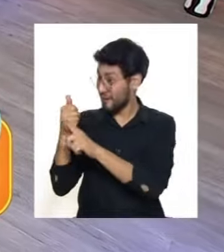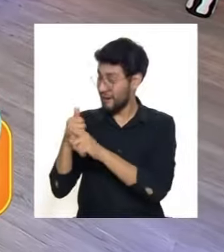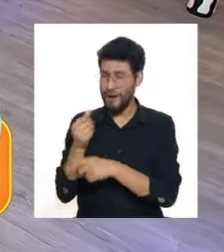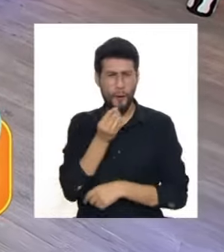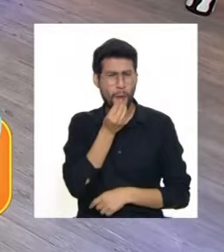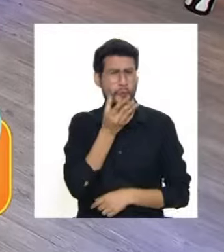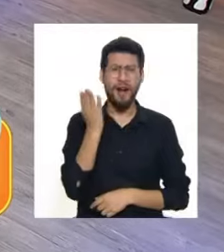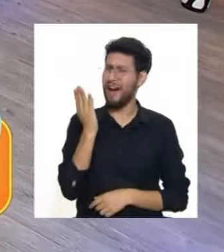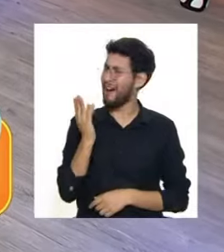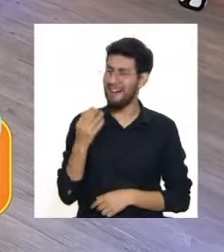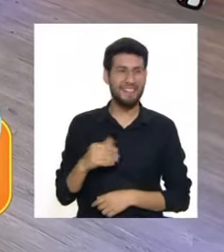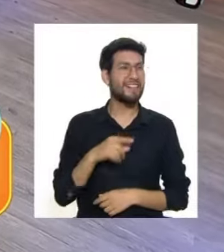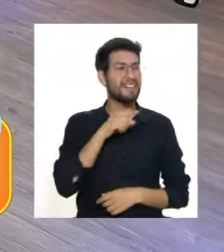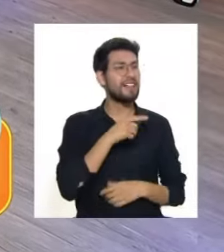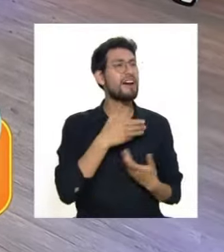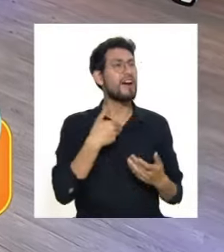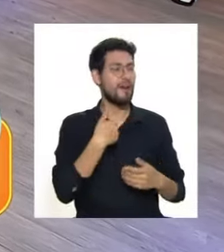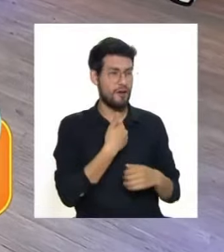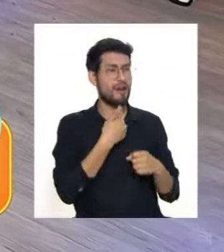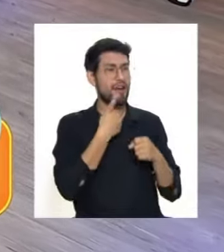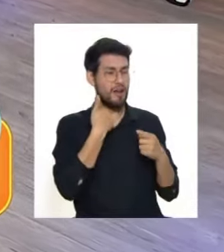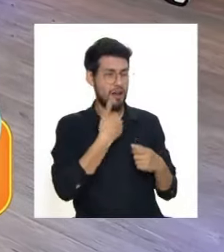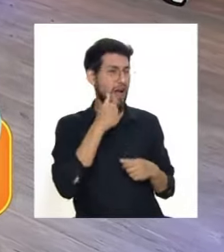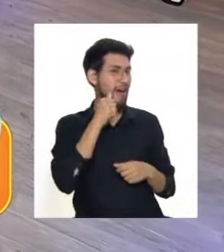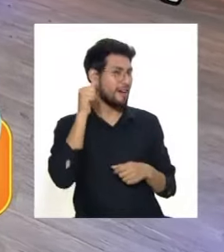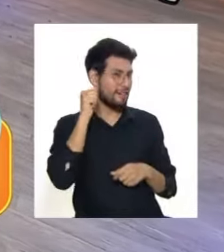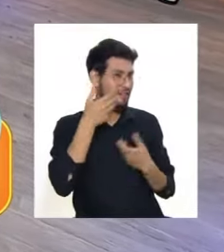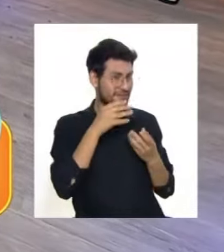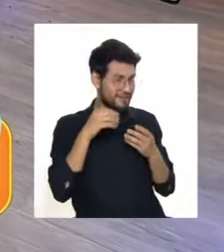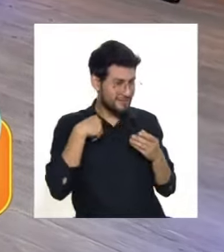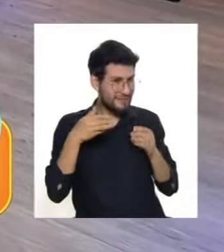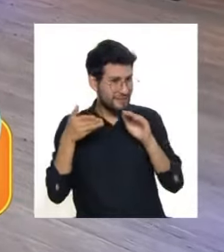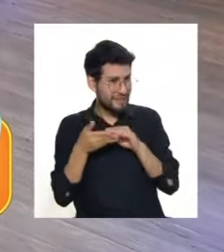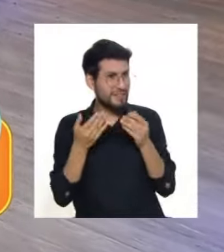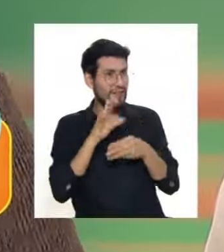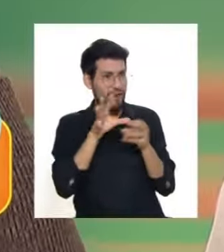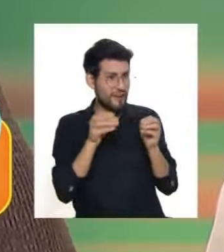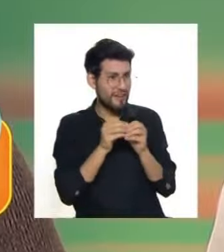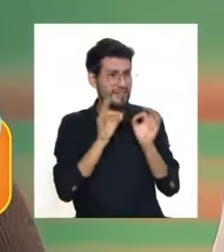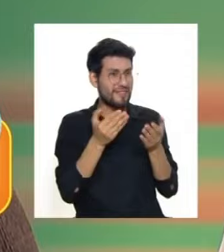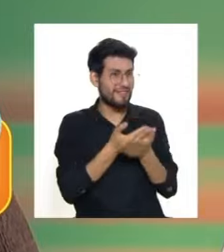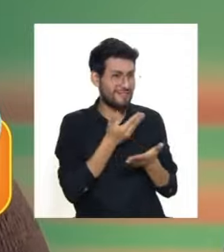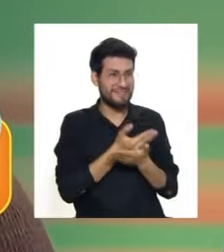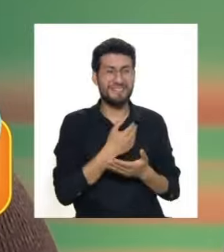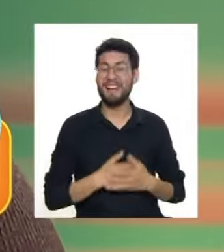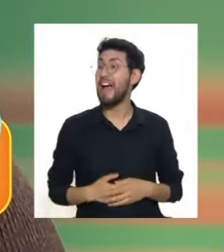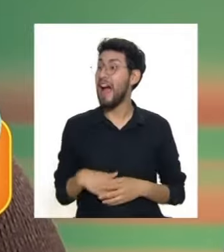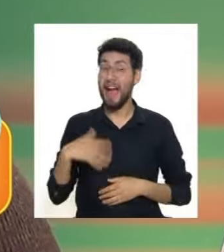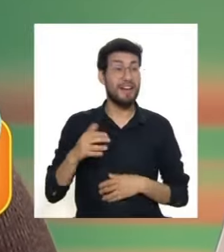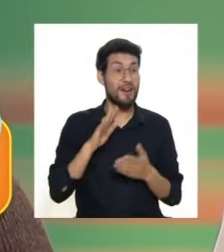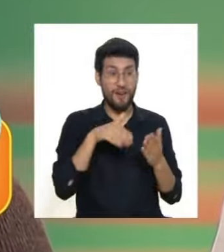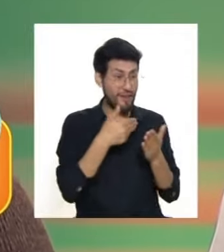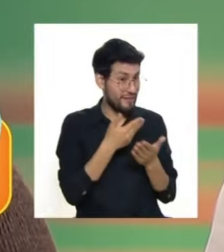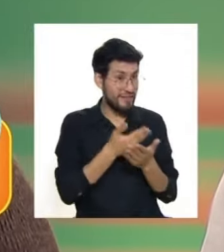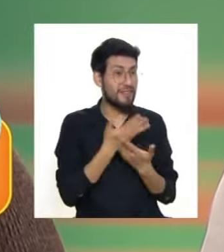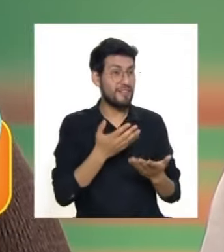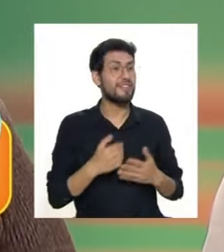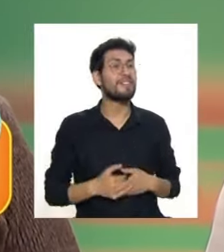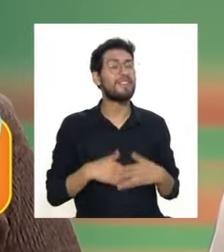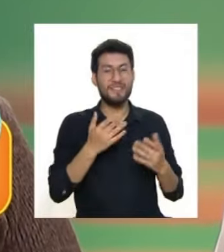está buenísimo. Sí, eso ha sido preparado anoche, o sea, bien tardecita, para que todo esté fresquito. No, o sea, todos nuestros